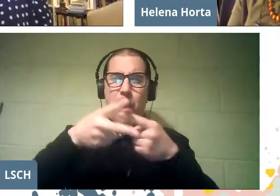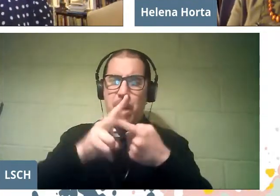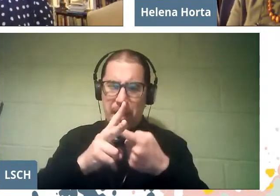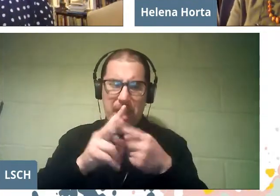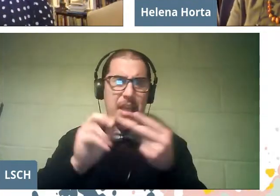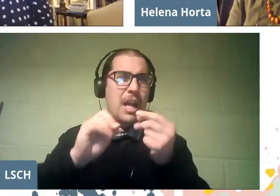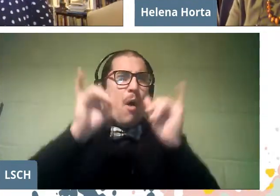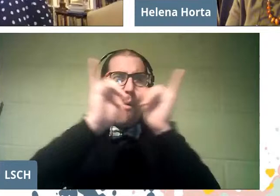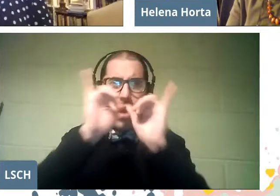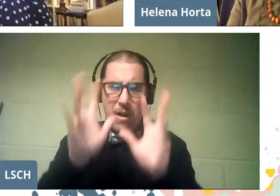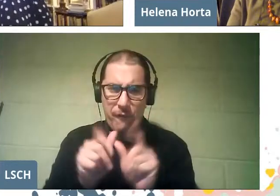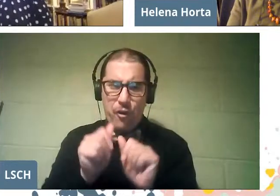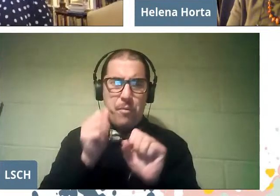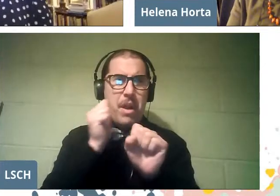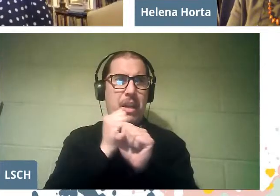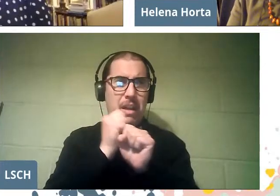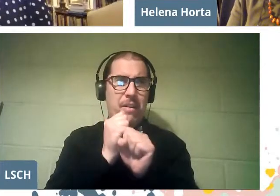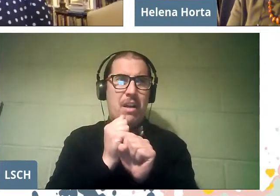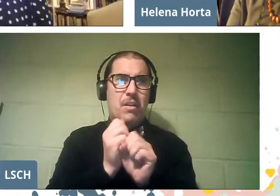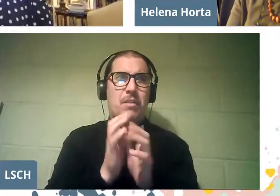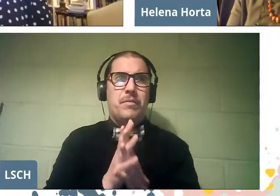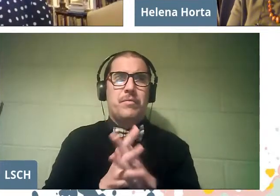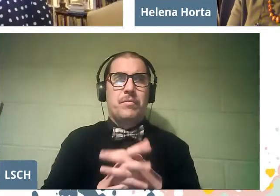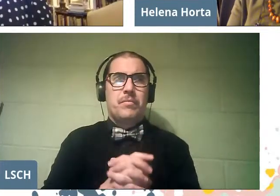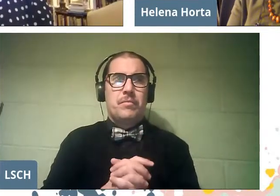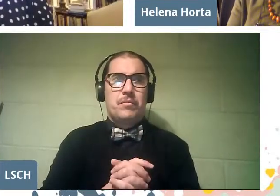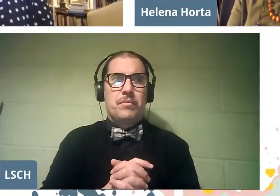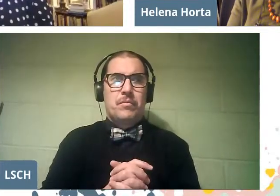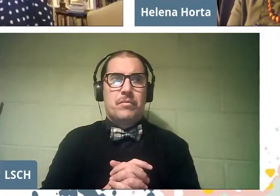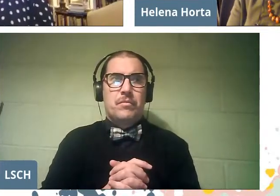tecnología, una sabiduría de milenios